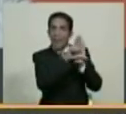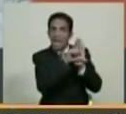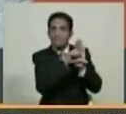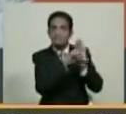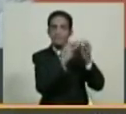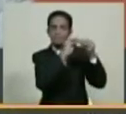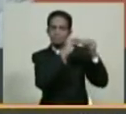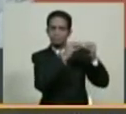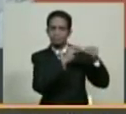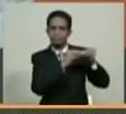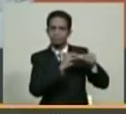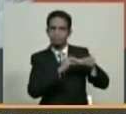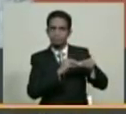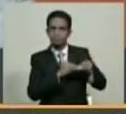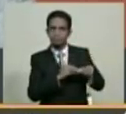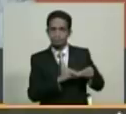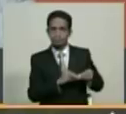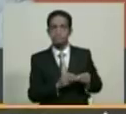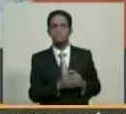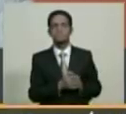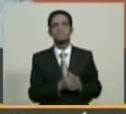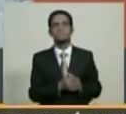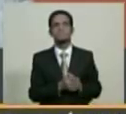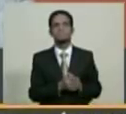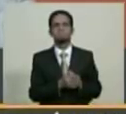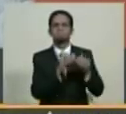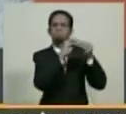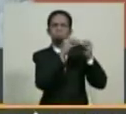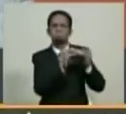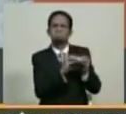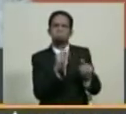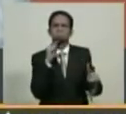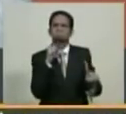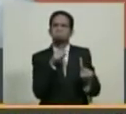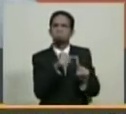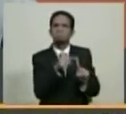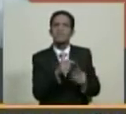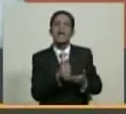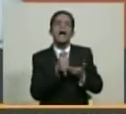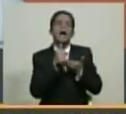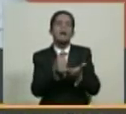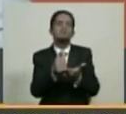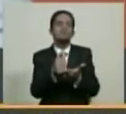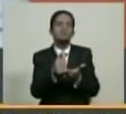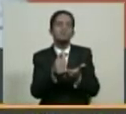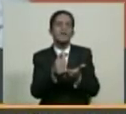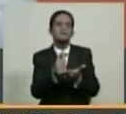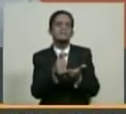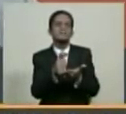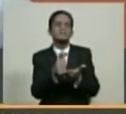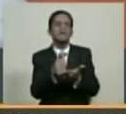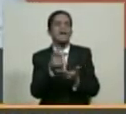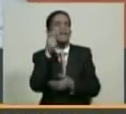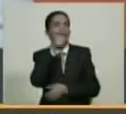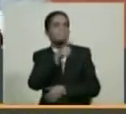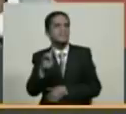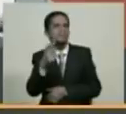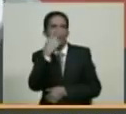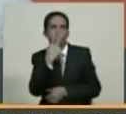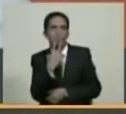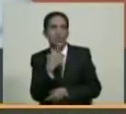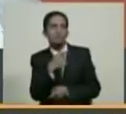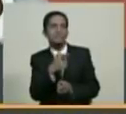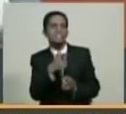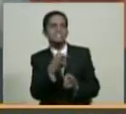económica, fueron sus palabras textuales, que vaya dirigida a las personas que más ganan en el país, a los ricos de este país, a los